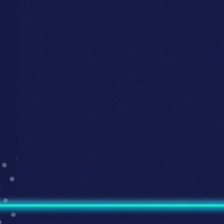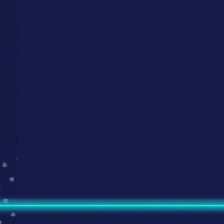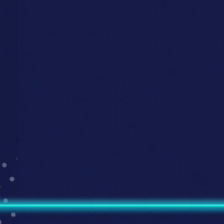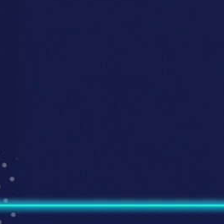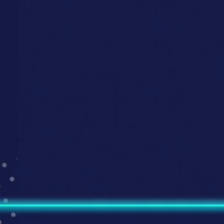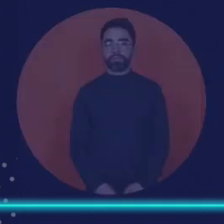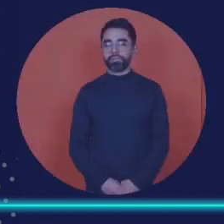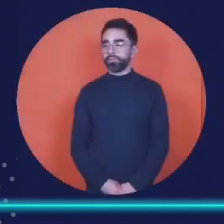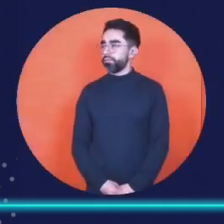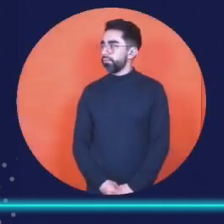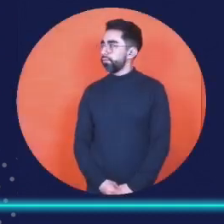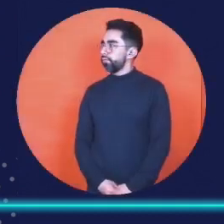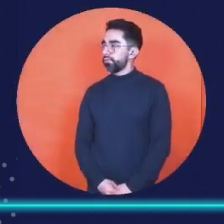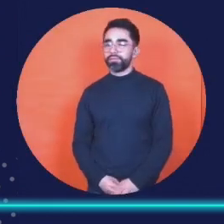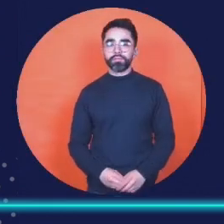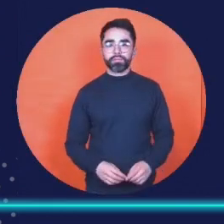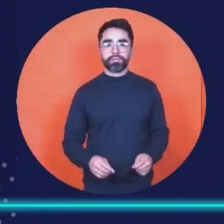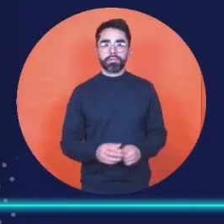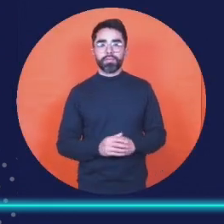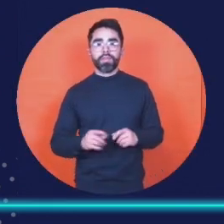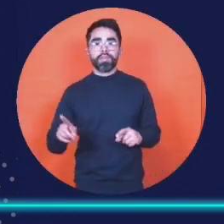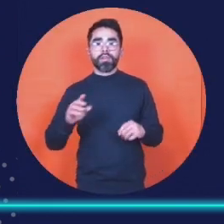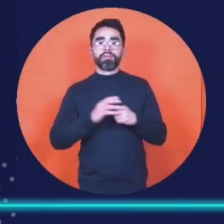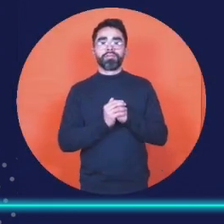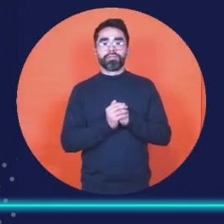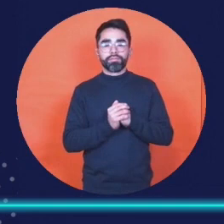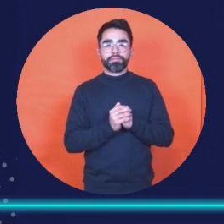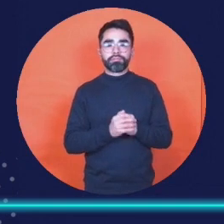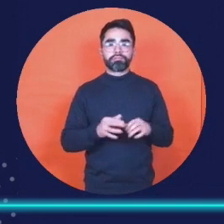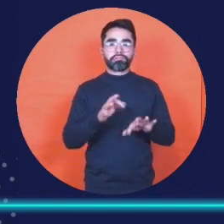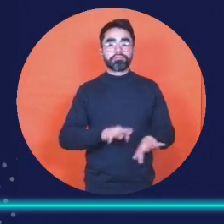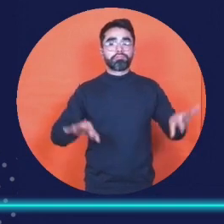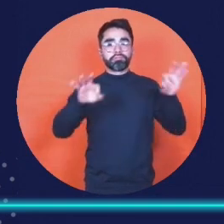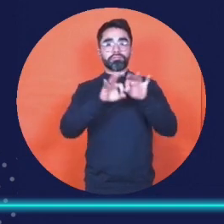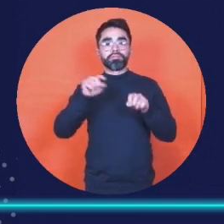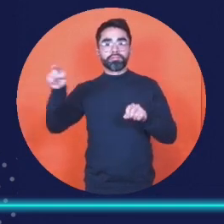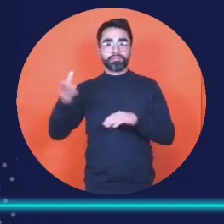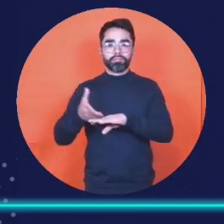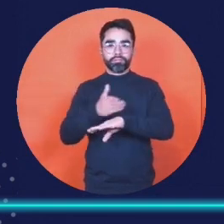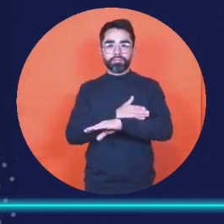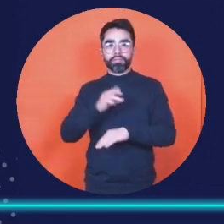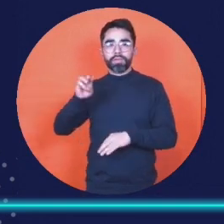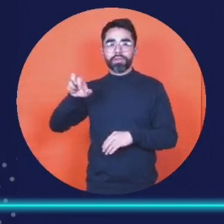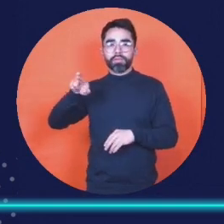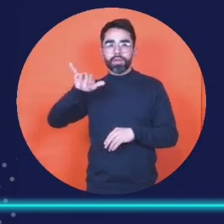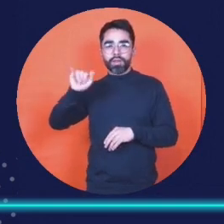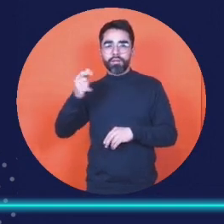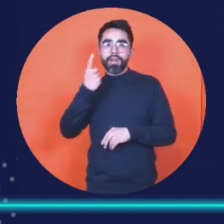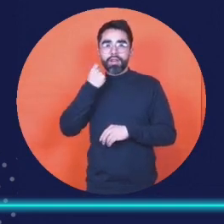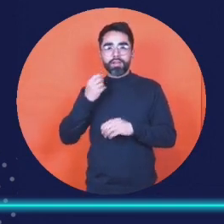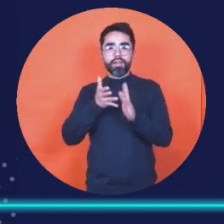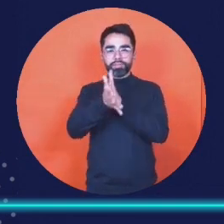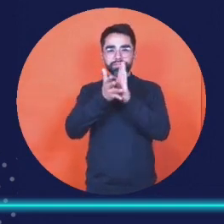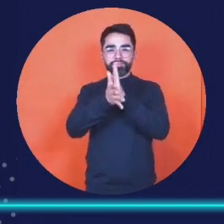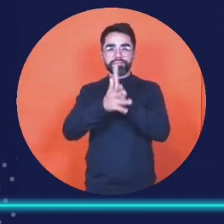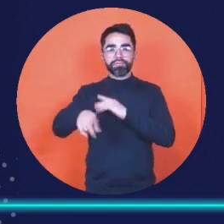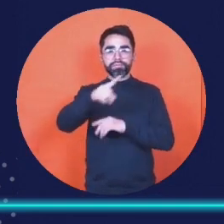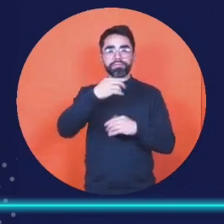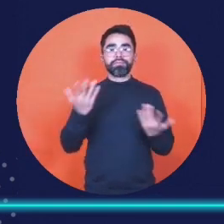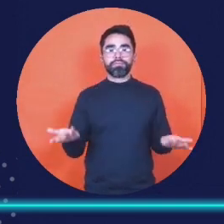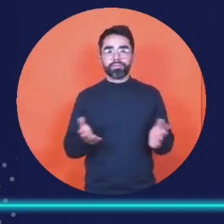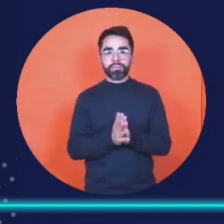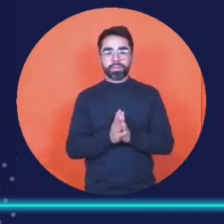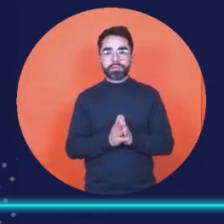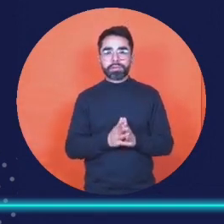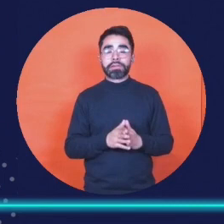es saludable, es constructivo, listo. Hay una cosa muy importante que Mario mencionó ayer también, y es que